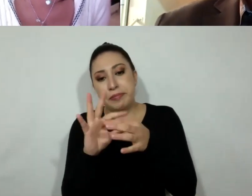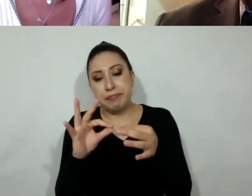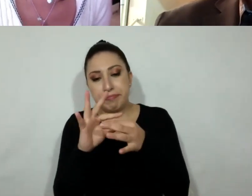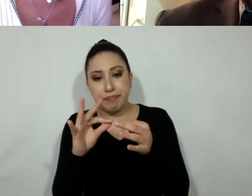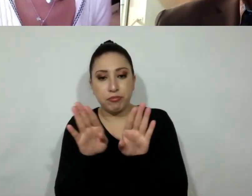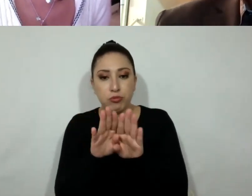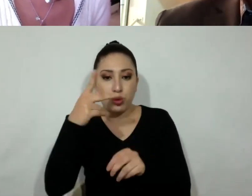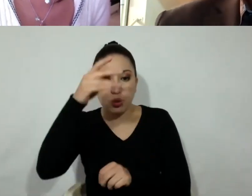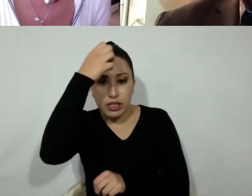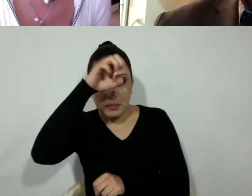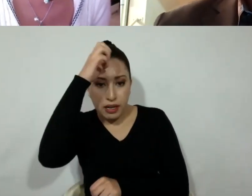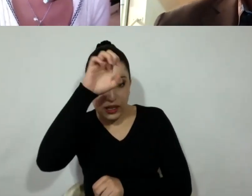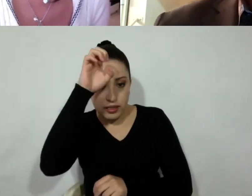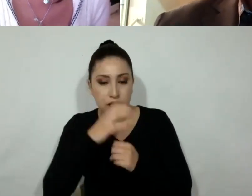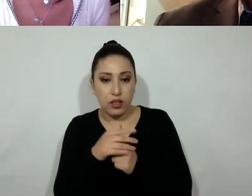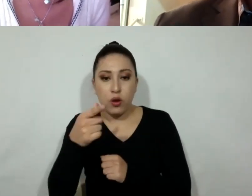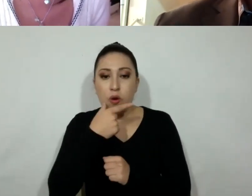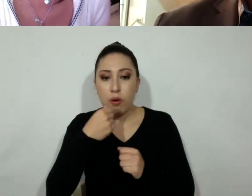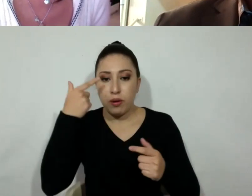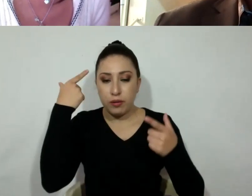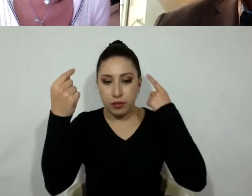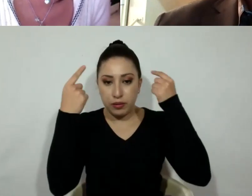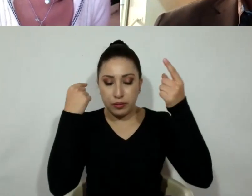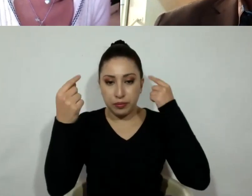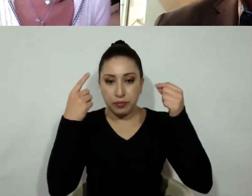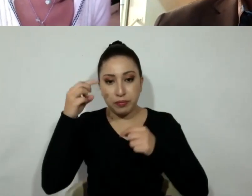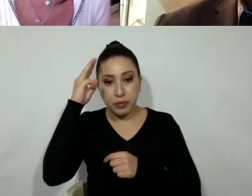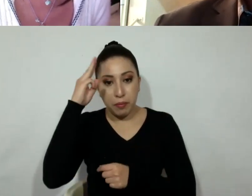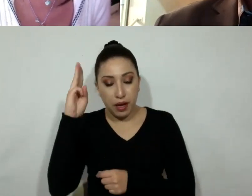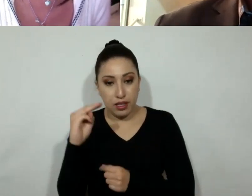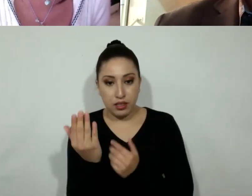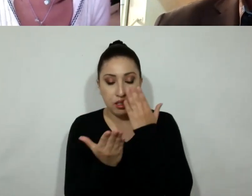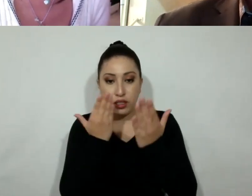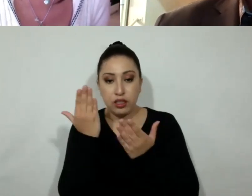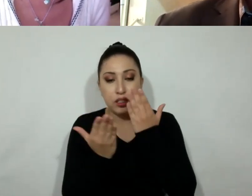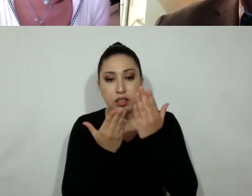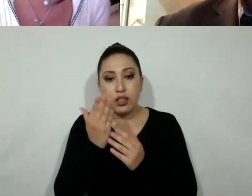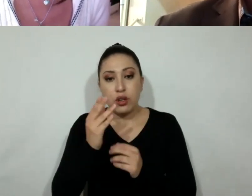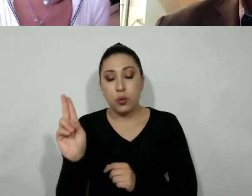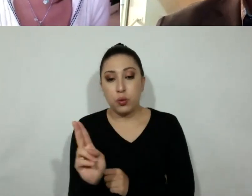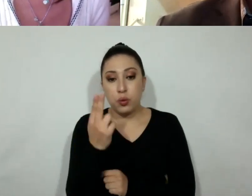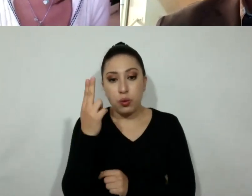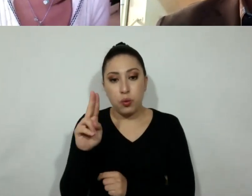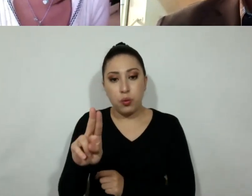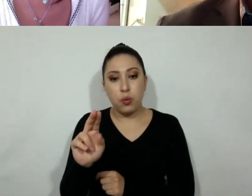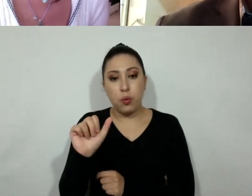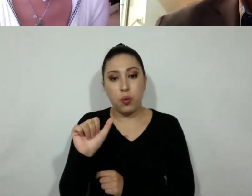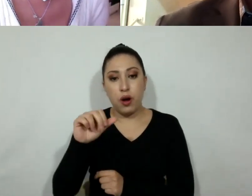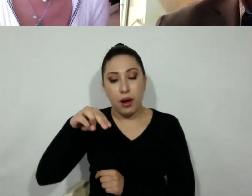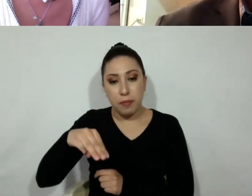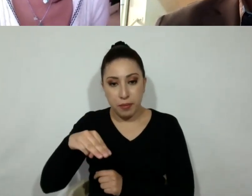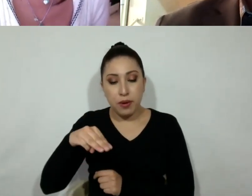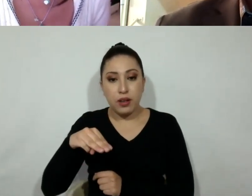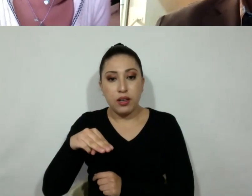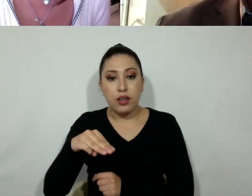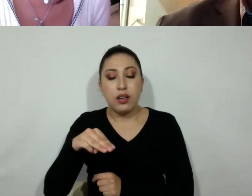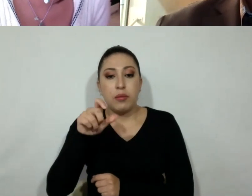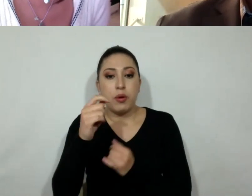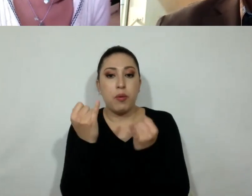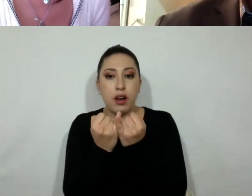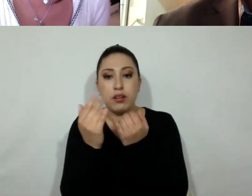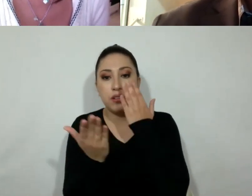semblanza. Es egresado de la maestría en Políticas de Seguridad Pública en la Universidad Autónoma Metropolitana. Cursó el diplomado